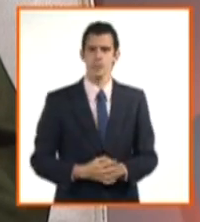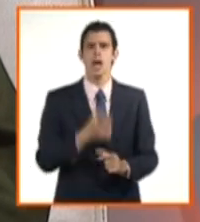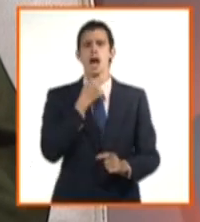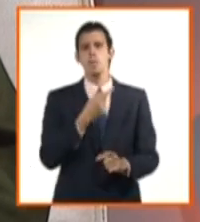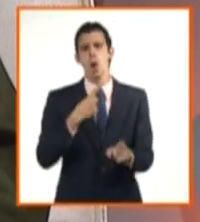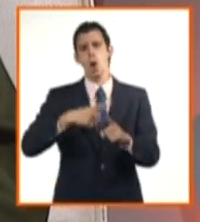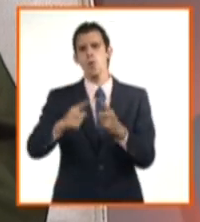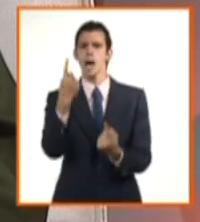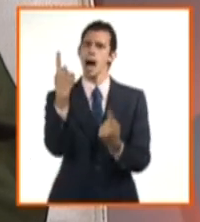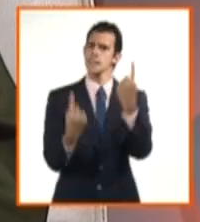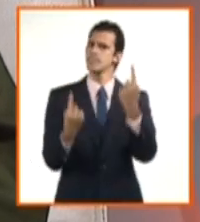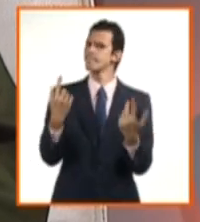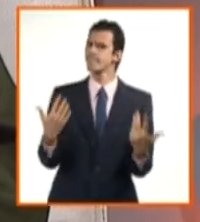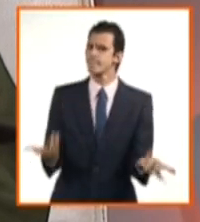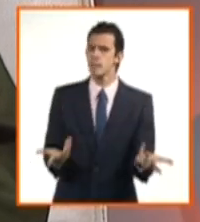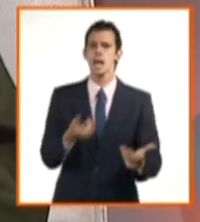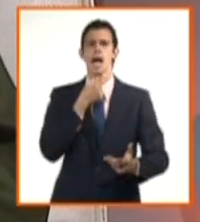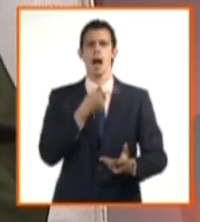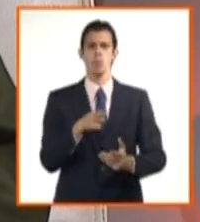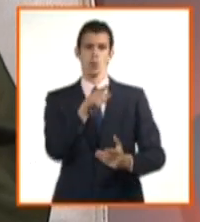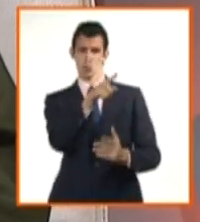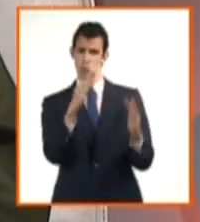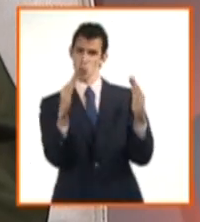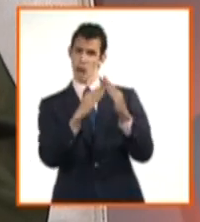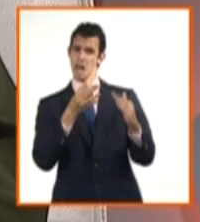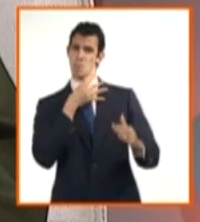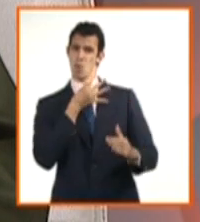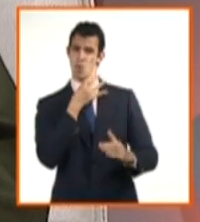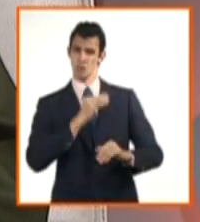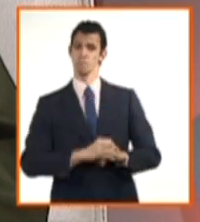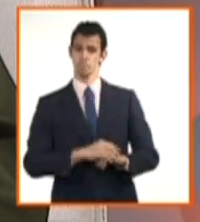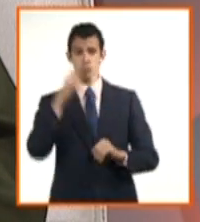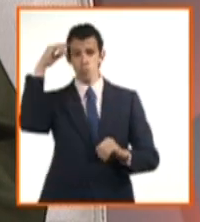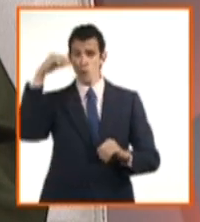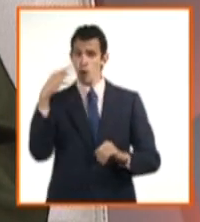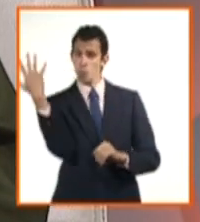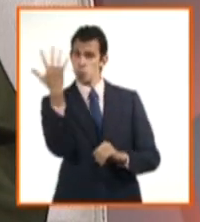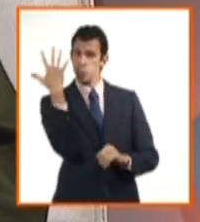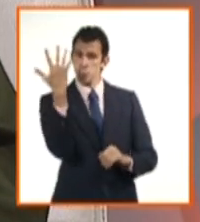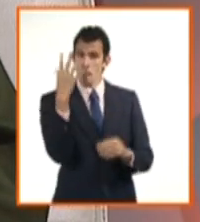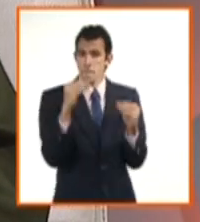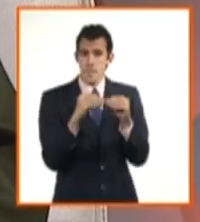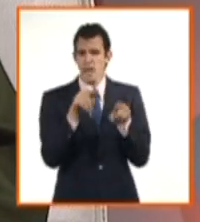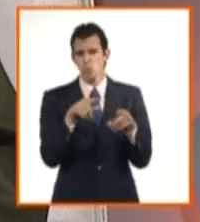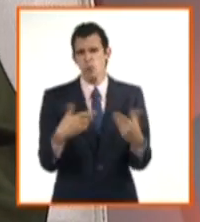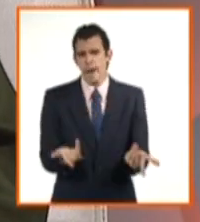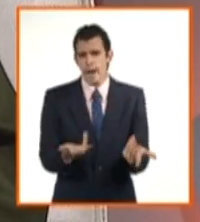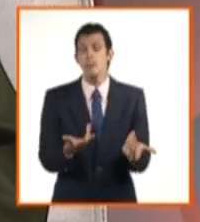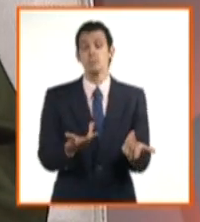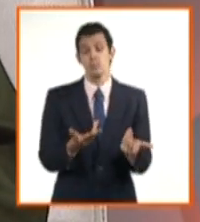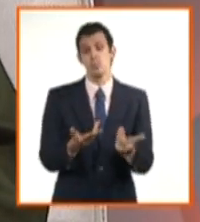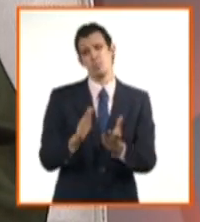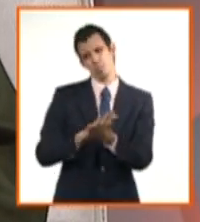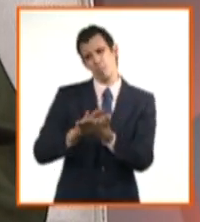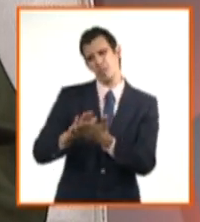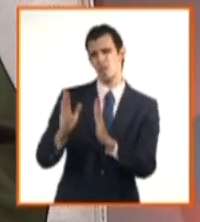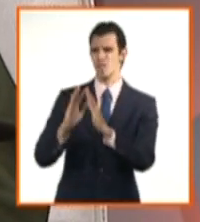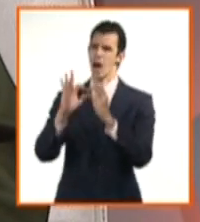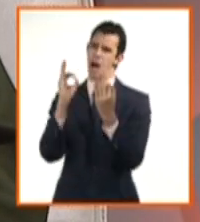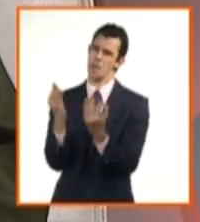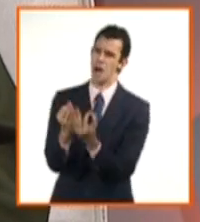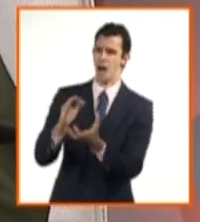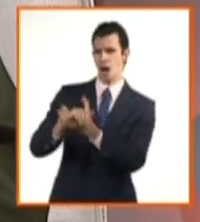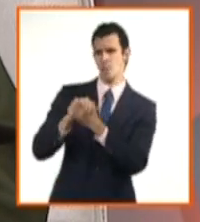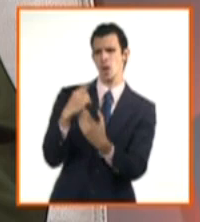una modalidad muy segura también bajo las condiciones epidemiológicas que tenemos ahora en estos momentos por lo tanto